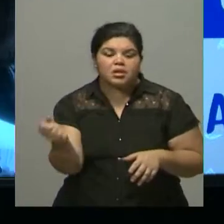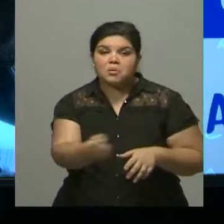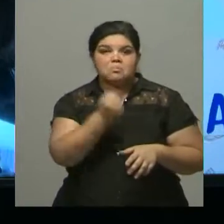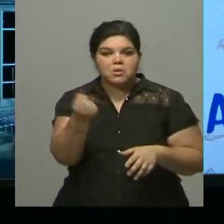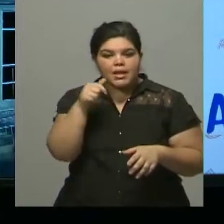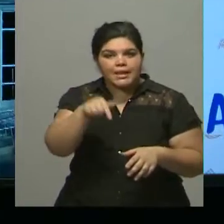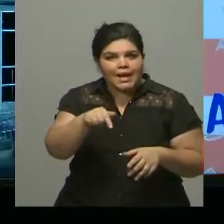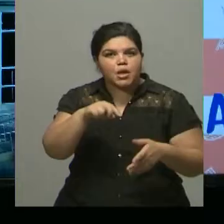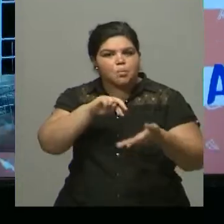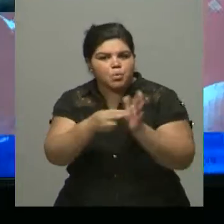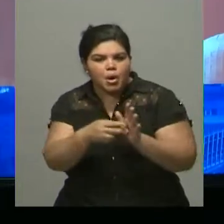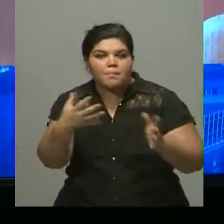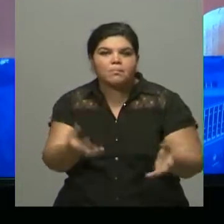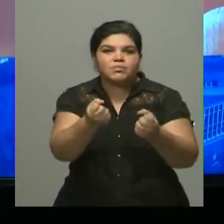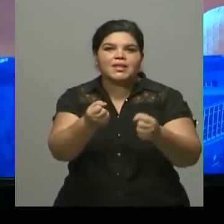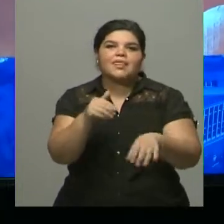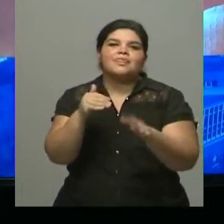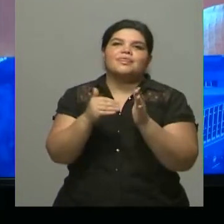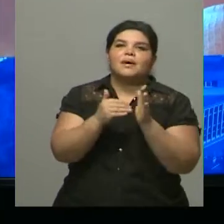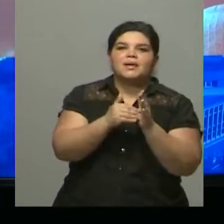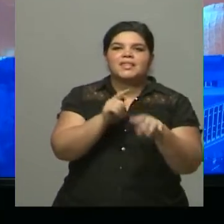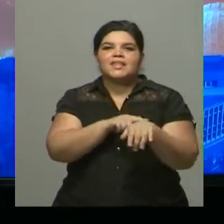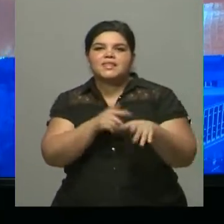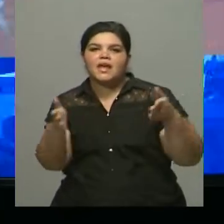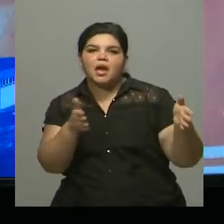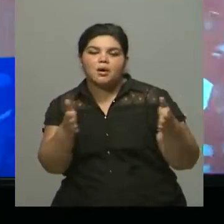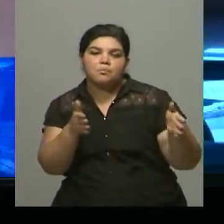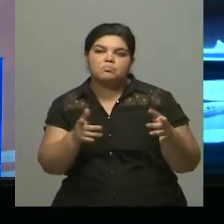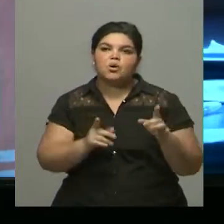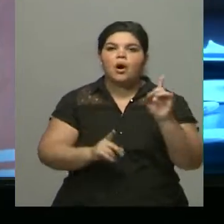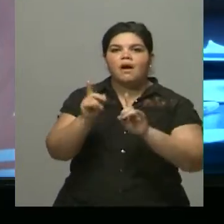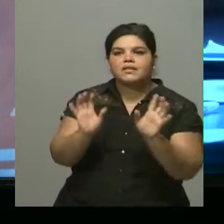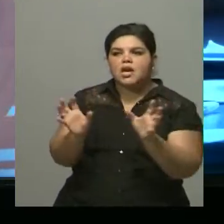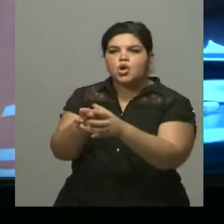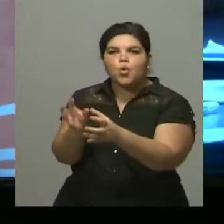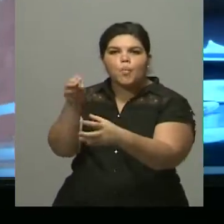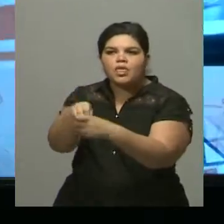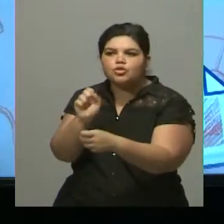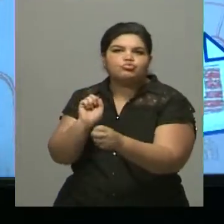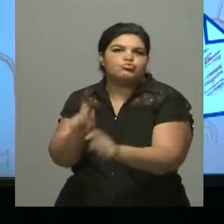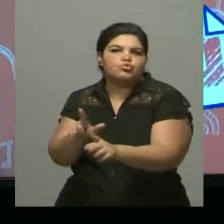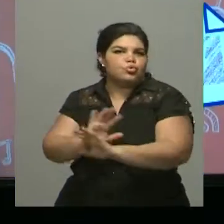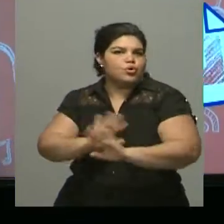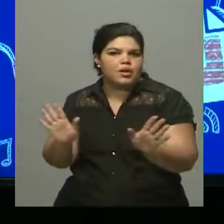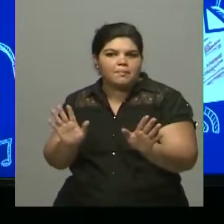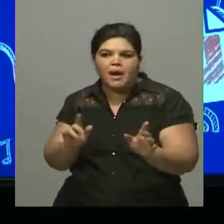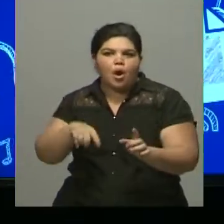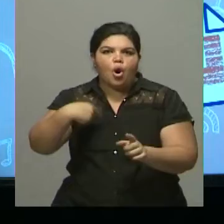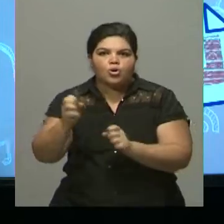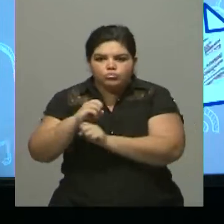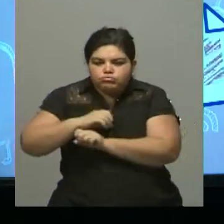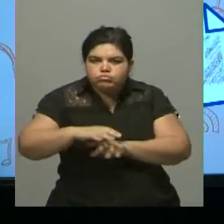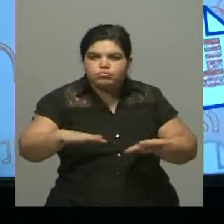determinados momentos históricos, a determinados grupos de la sociedad, y que está bueno por ahí ponerle un matiz